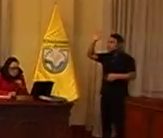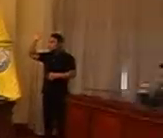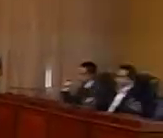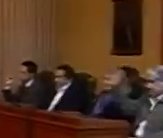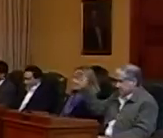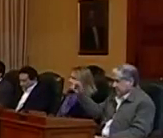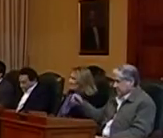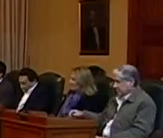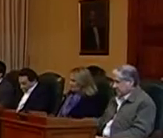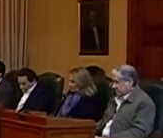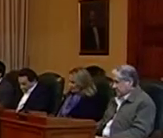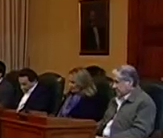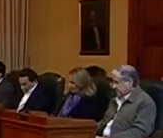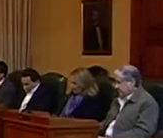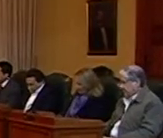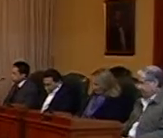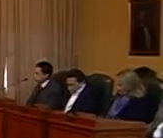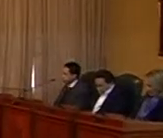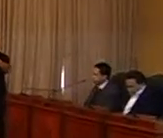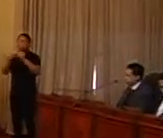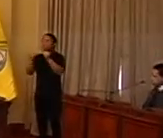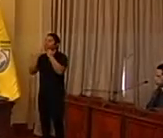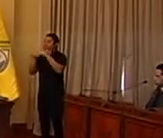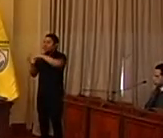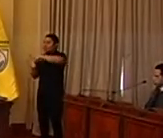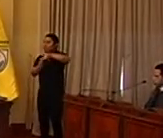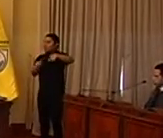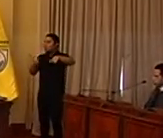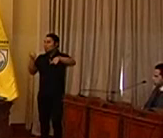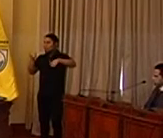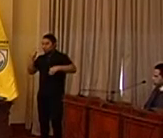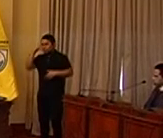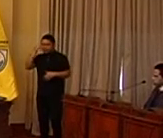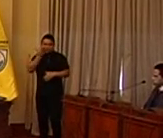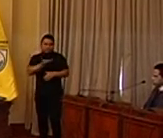Ha quedado aprobado por unanimidad de votos. Muchas gracias. Siguiente punto, por favor.